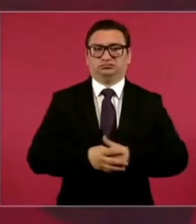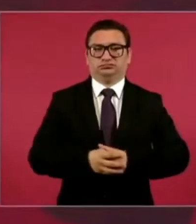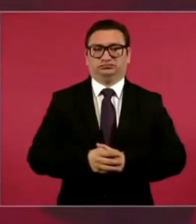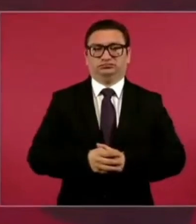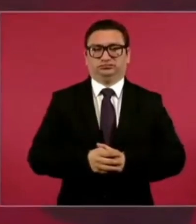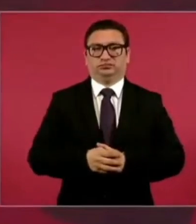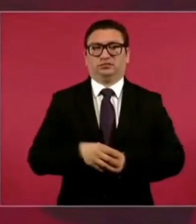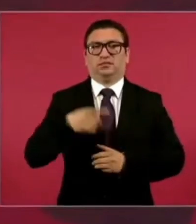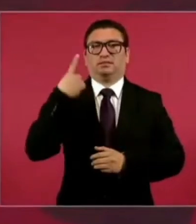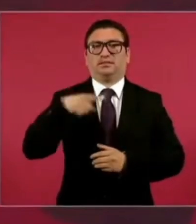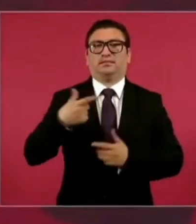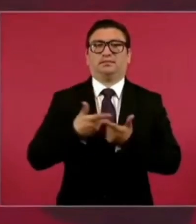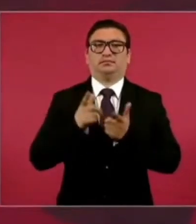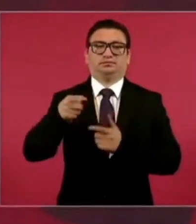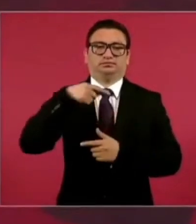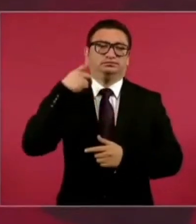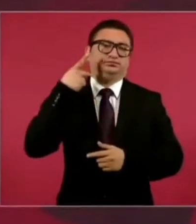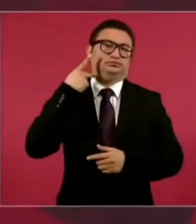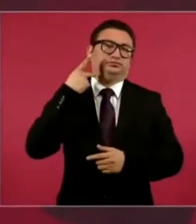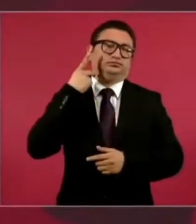a los diputados.